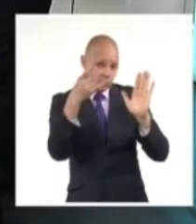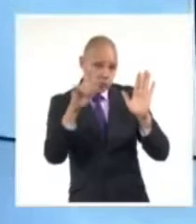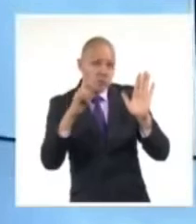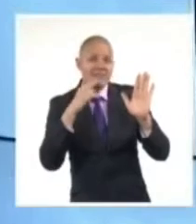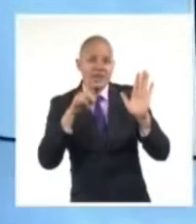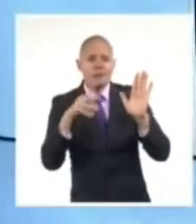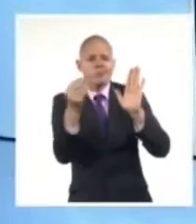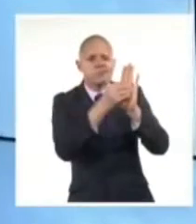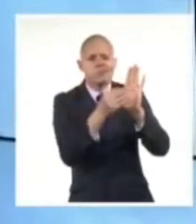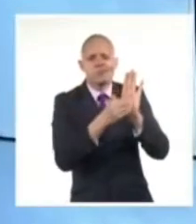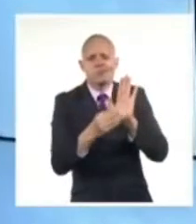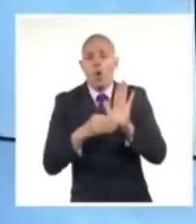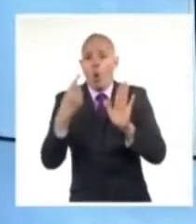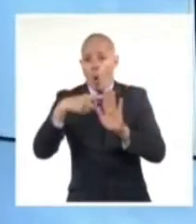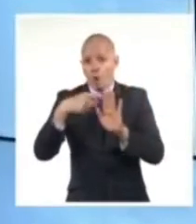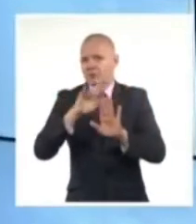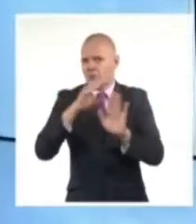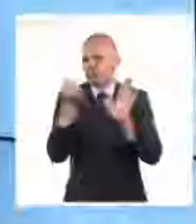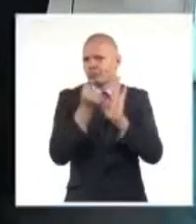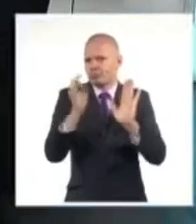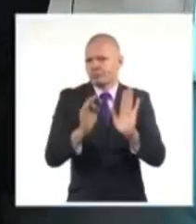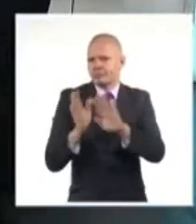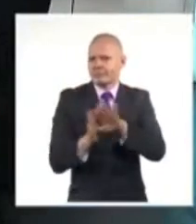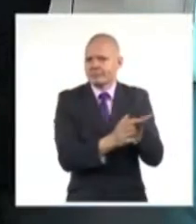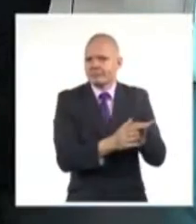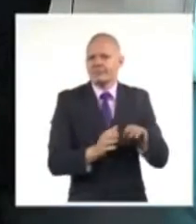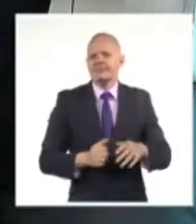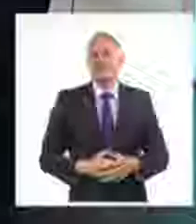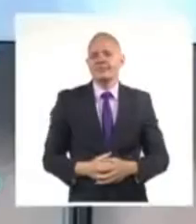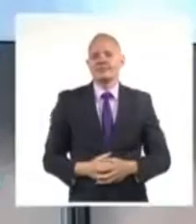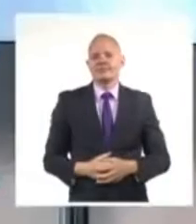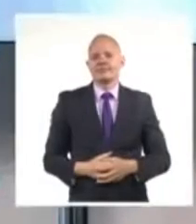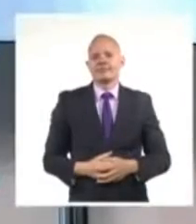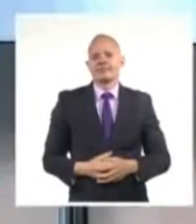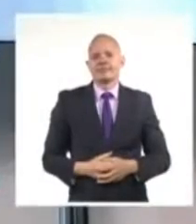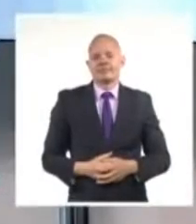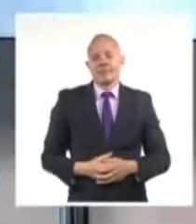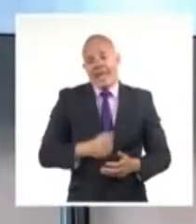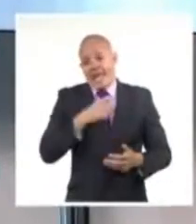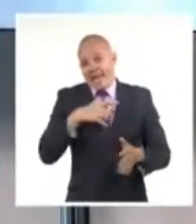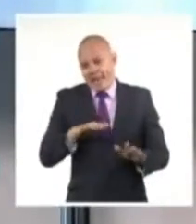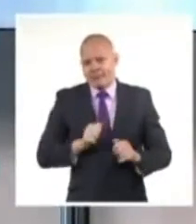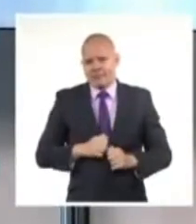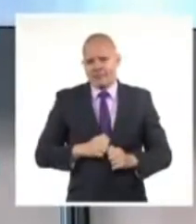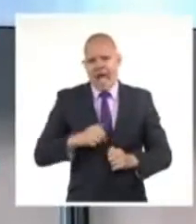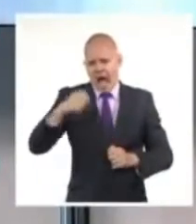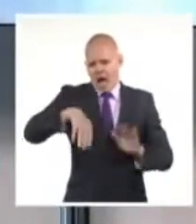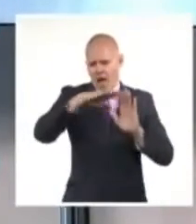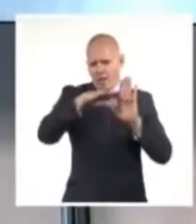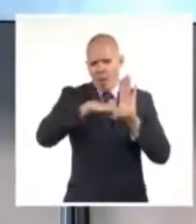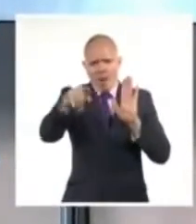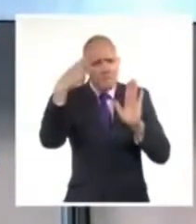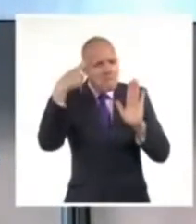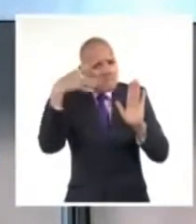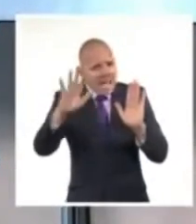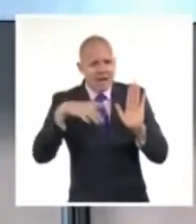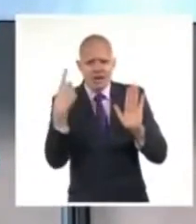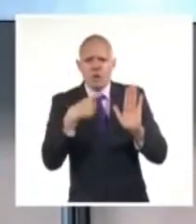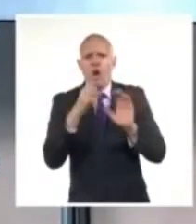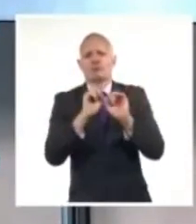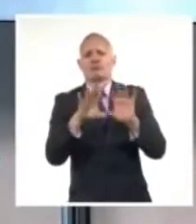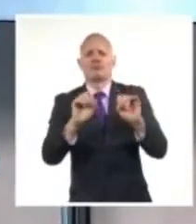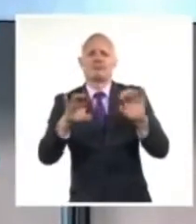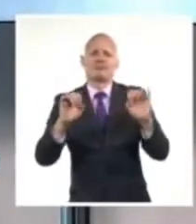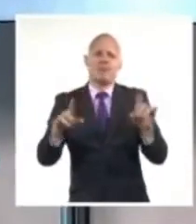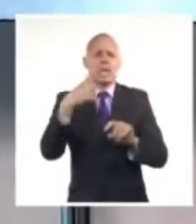año después aprobáramos todo en referendo. No se trata, este programa no va por la idea de divulgar, de promocionar,